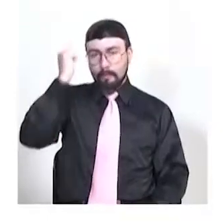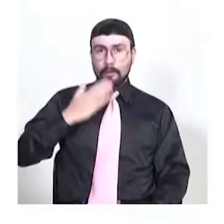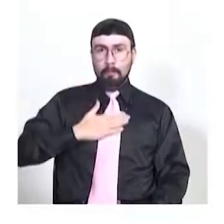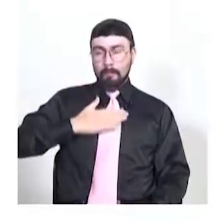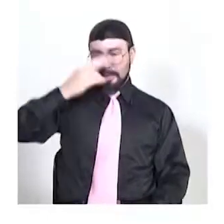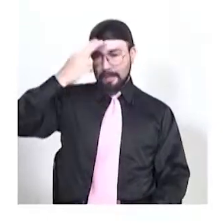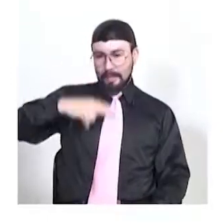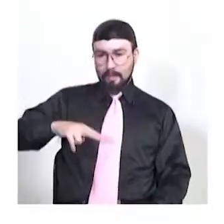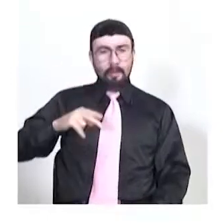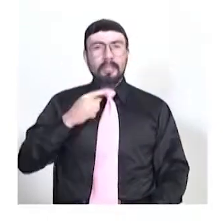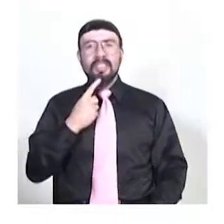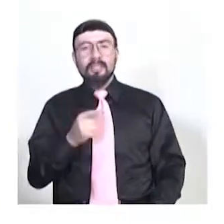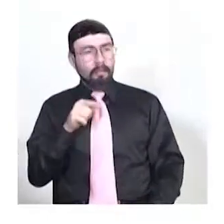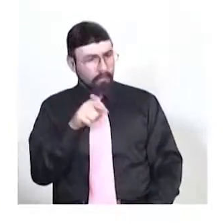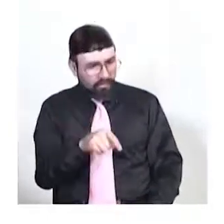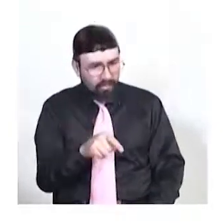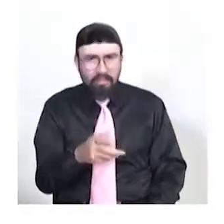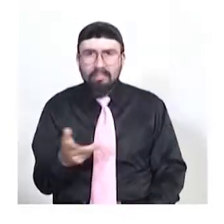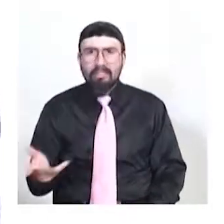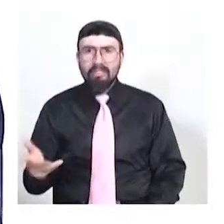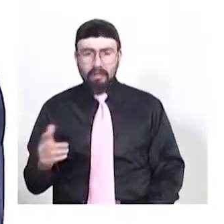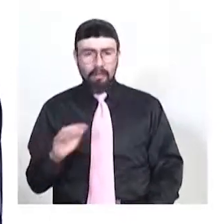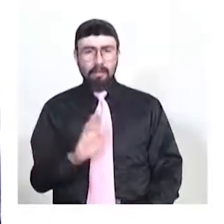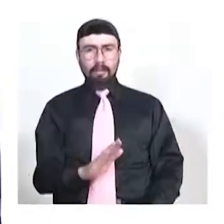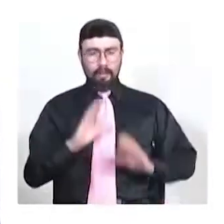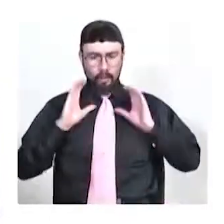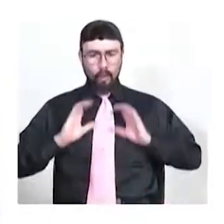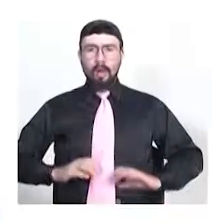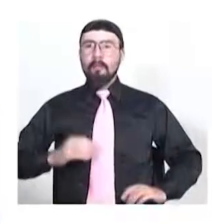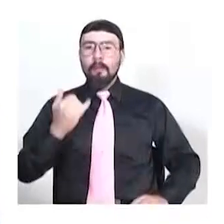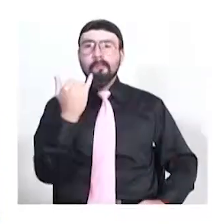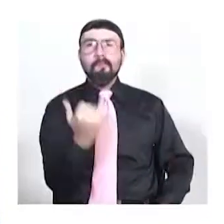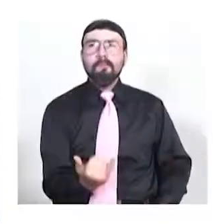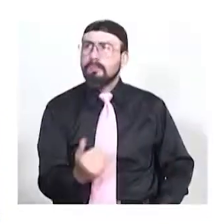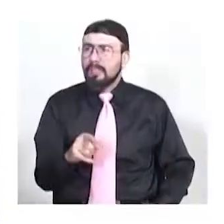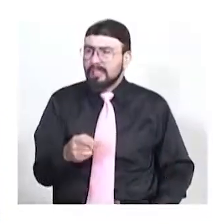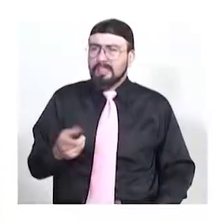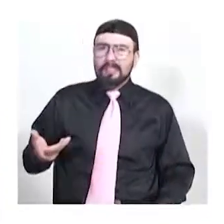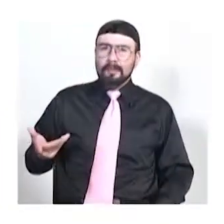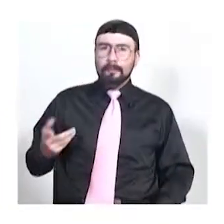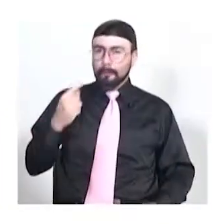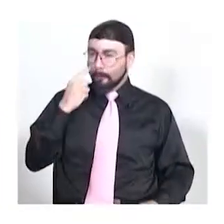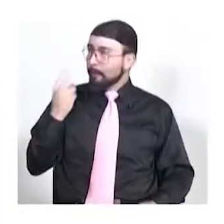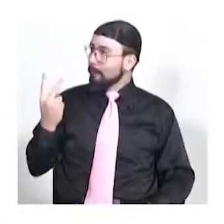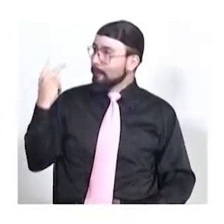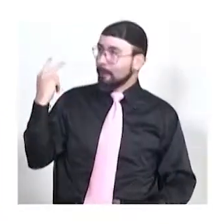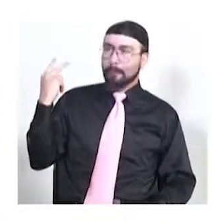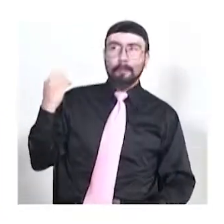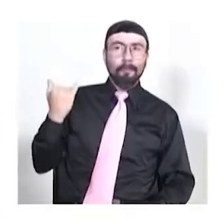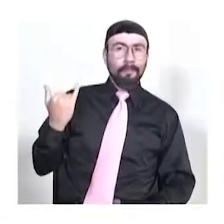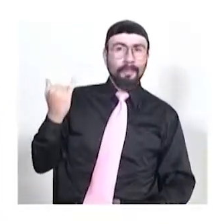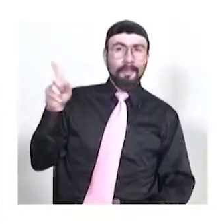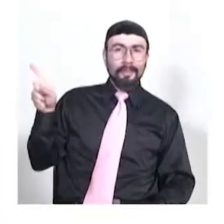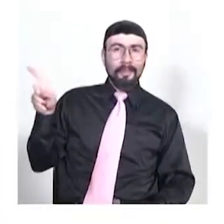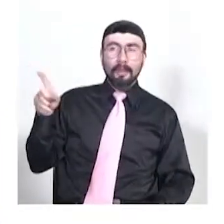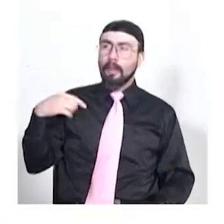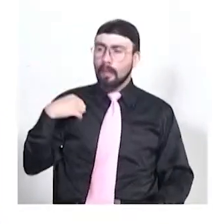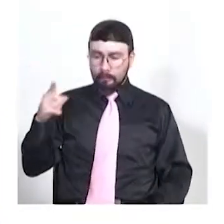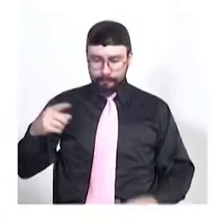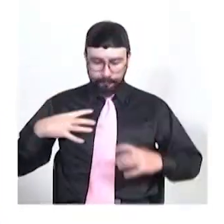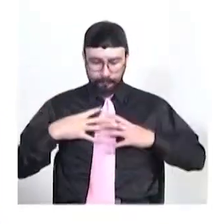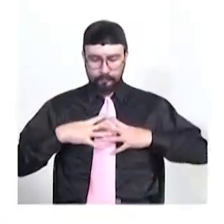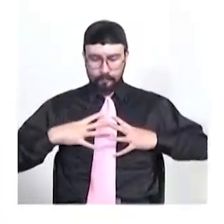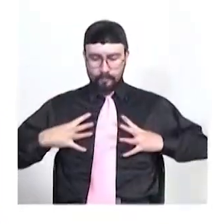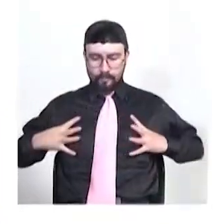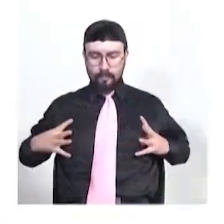ese muñeco qué hace en el piso? ¿De qué vamos a hablar hoy? Eso que ustedes ven acá atrás, nuestro modelo, y ustedes ven esa cavidad